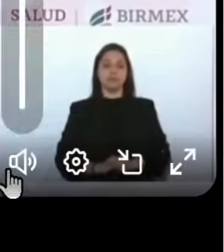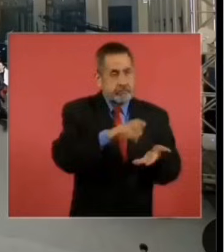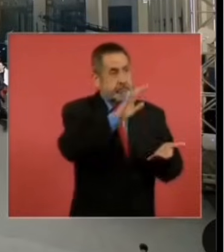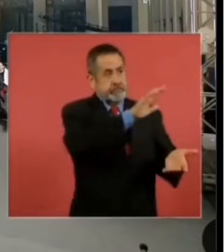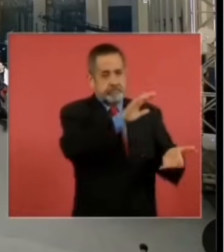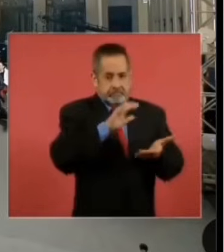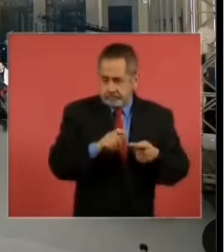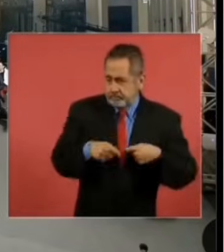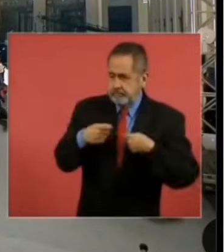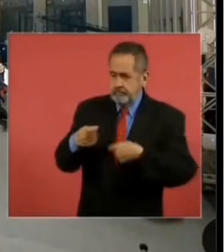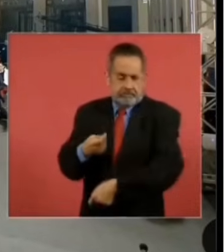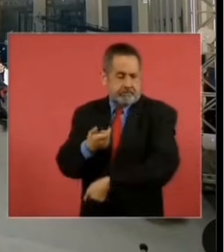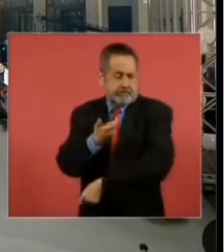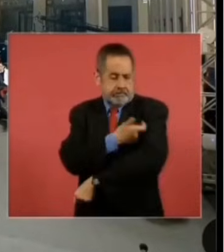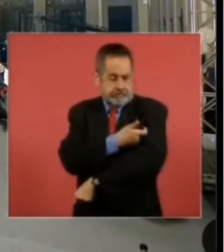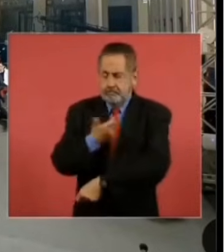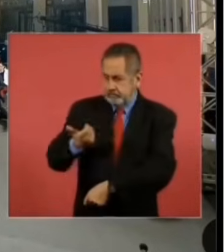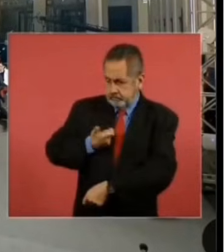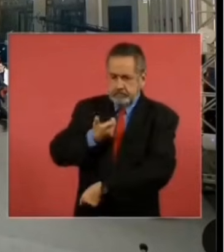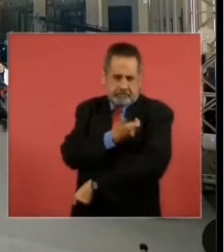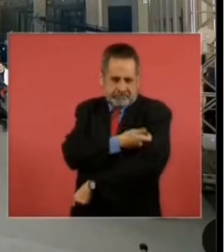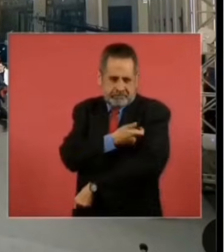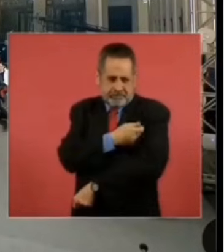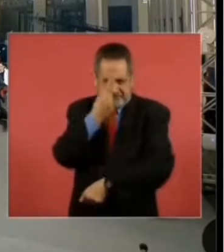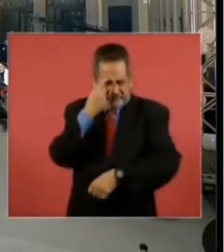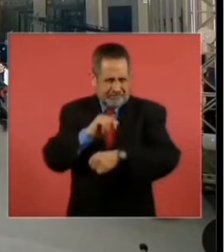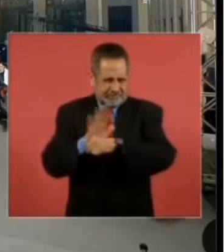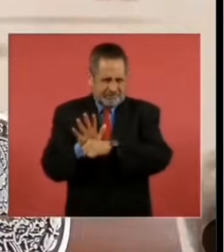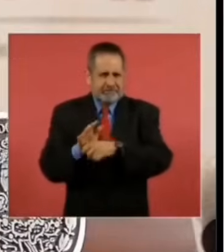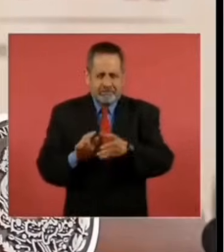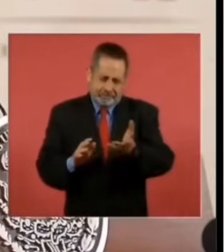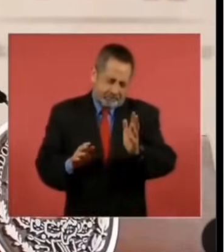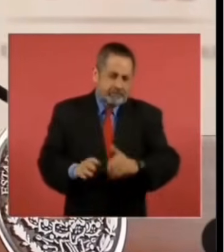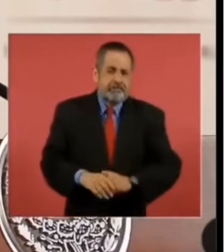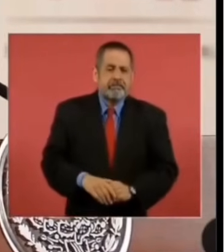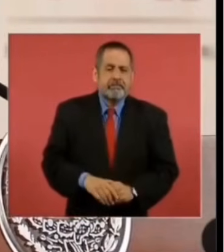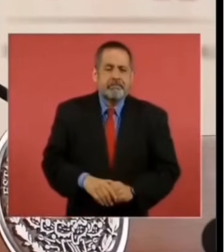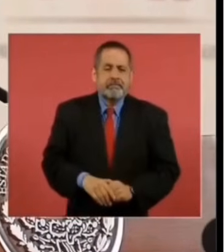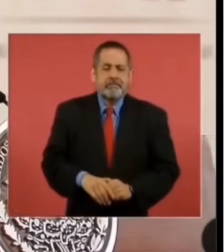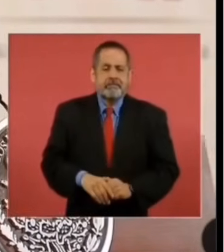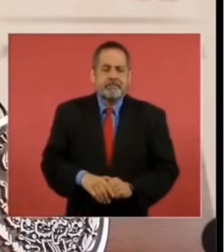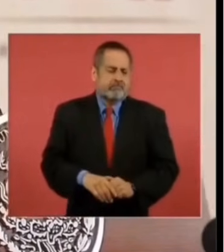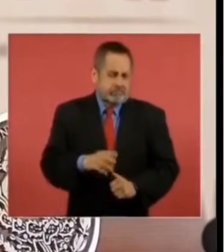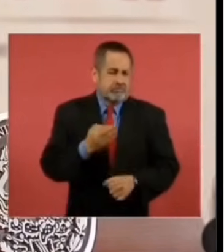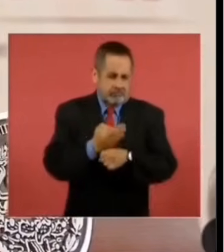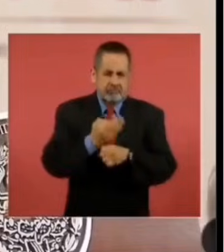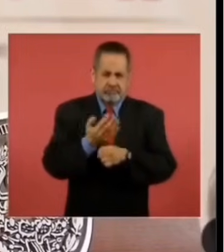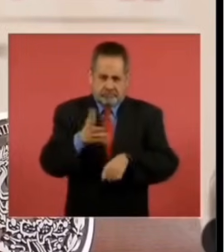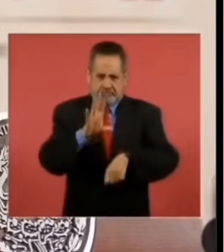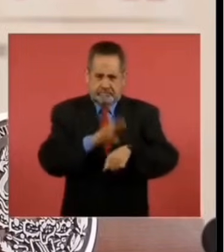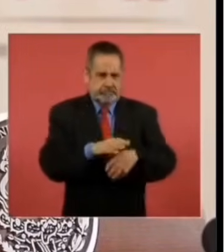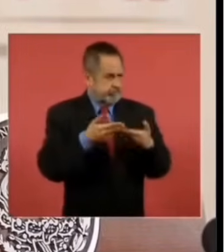ustedes. Hoy, si tú eres uno de los que no se quieren hacer comunistas por el virus que dicen que trae la